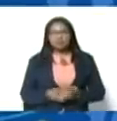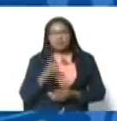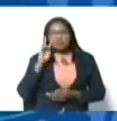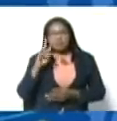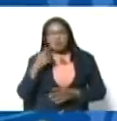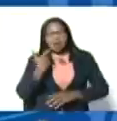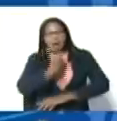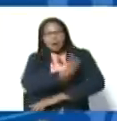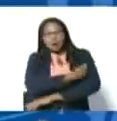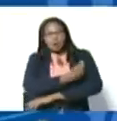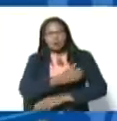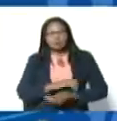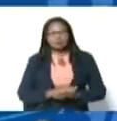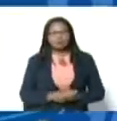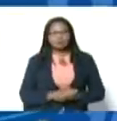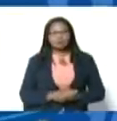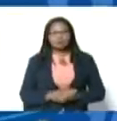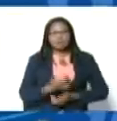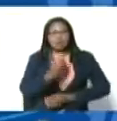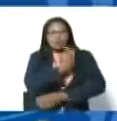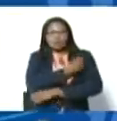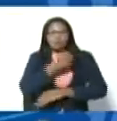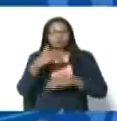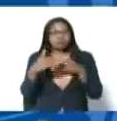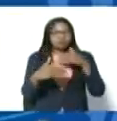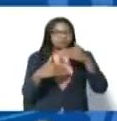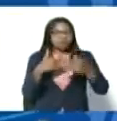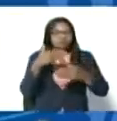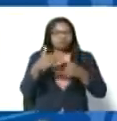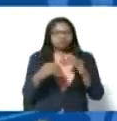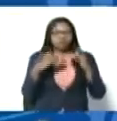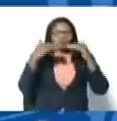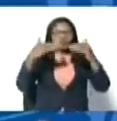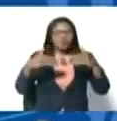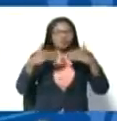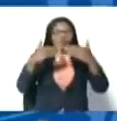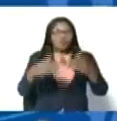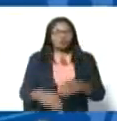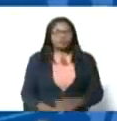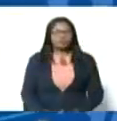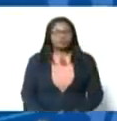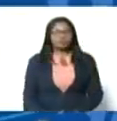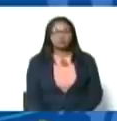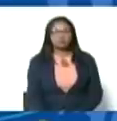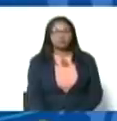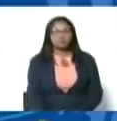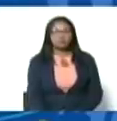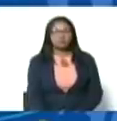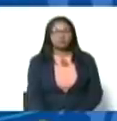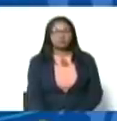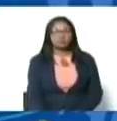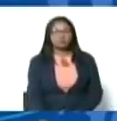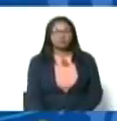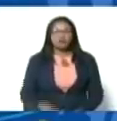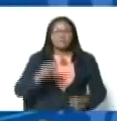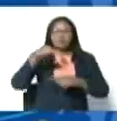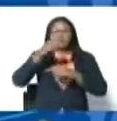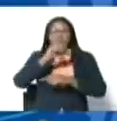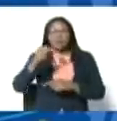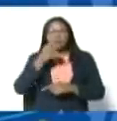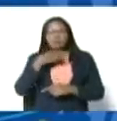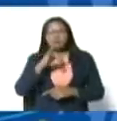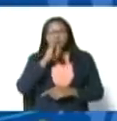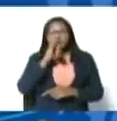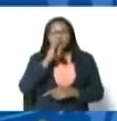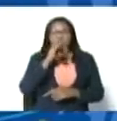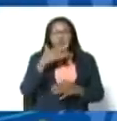vacuna. La vacuna poco a poco va avanzando. Para estas semanas que vienen, buenas noticias. En su